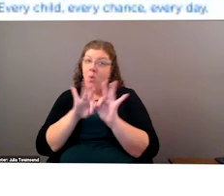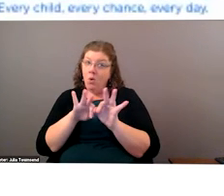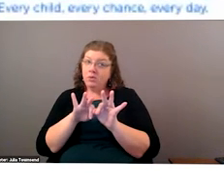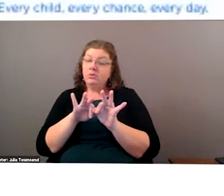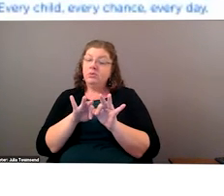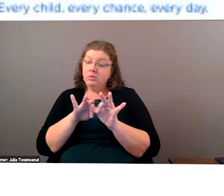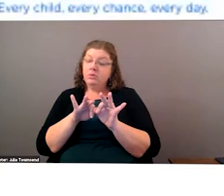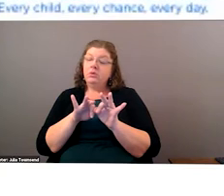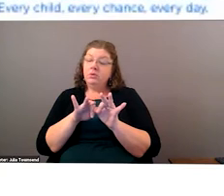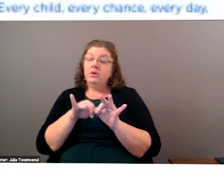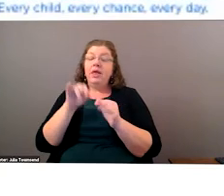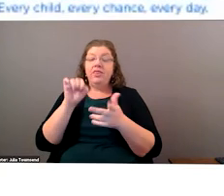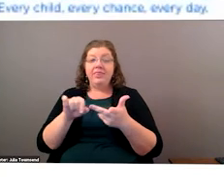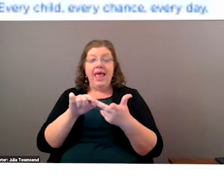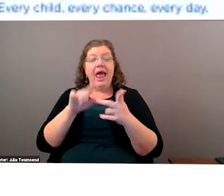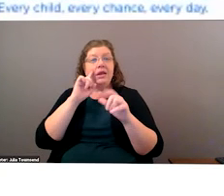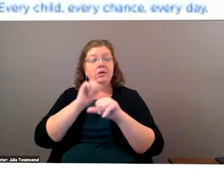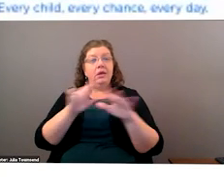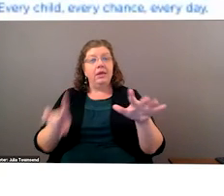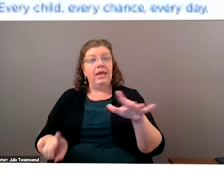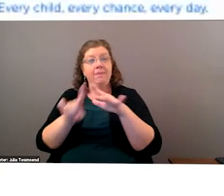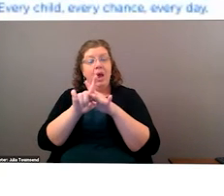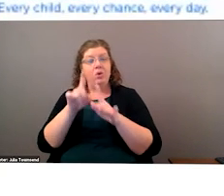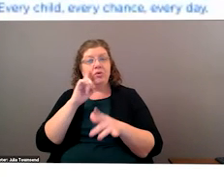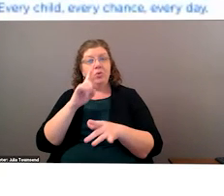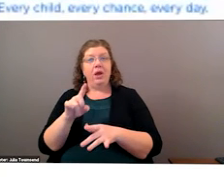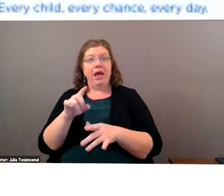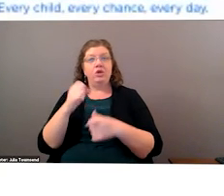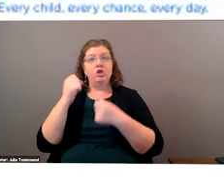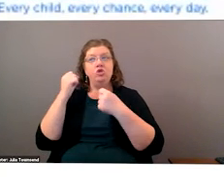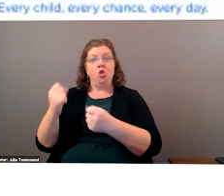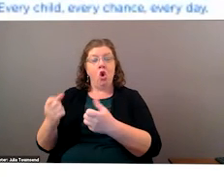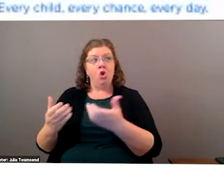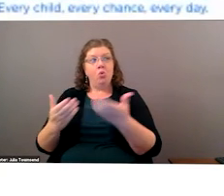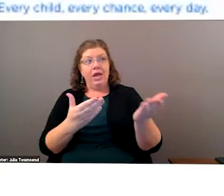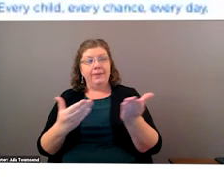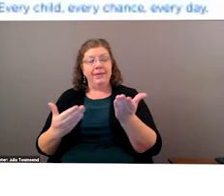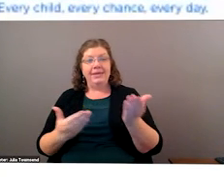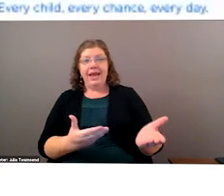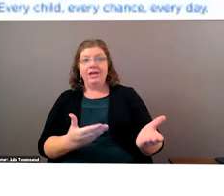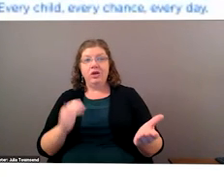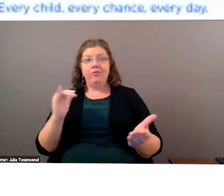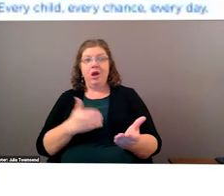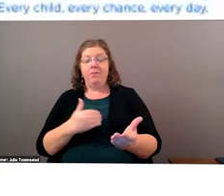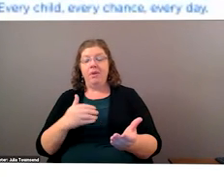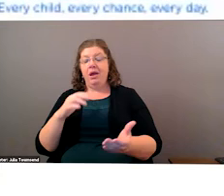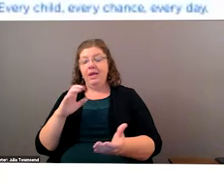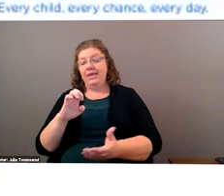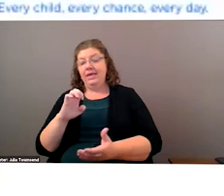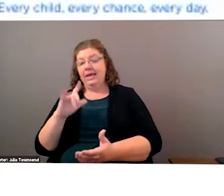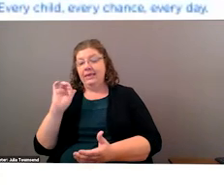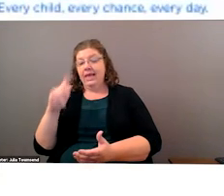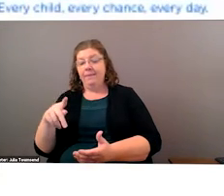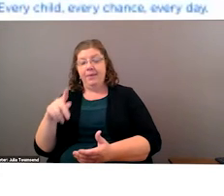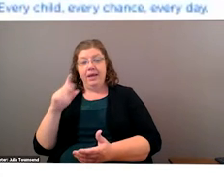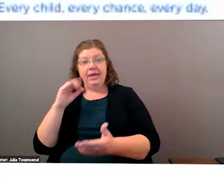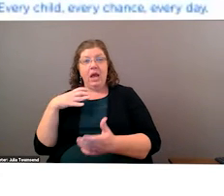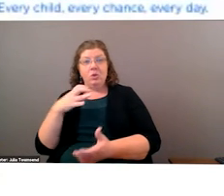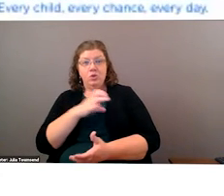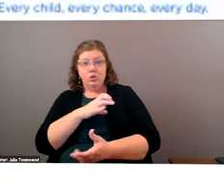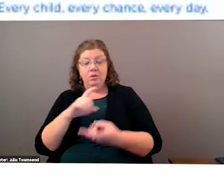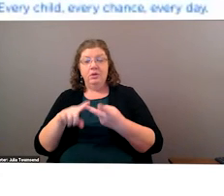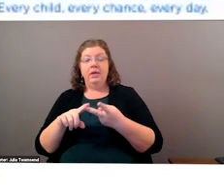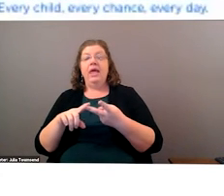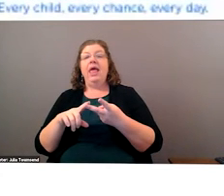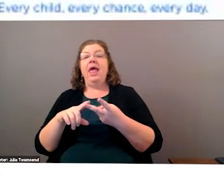fue importante y recibimos grandes recomendaciones de las personas del DILAC y del